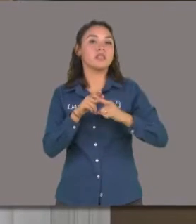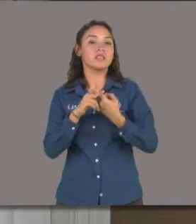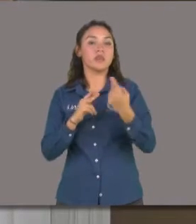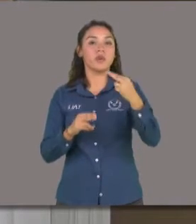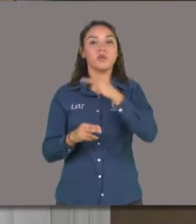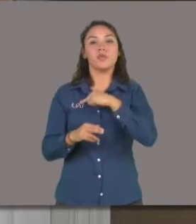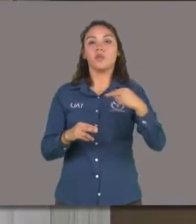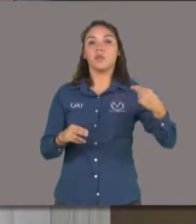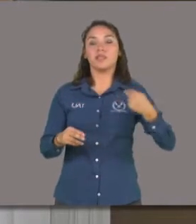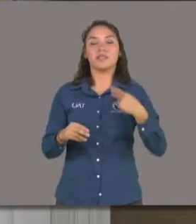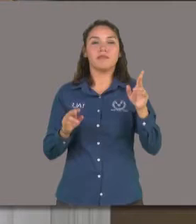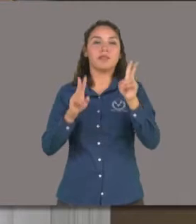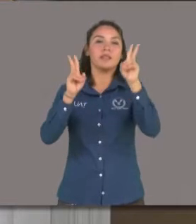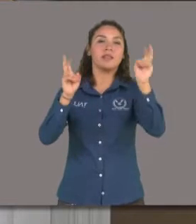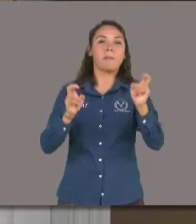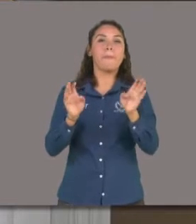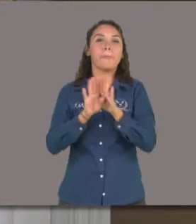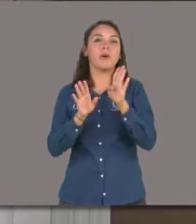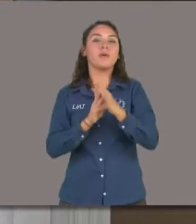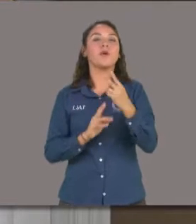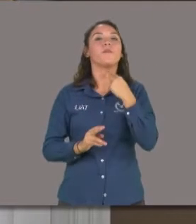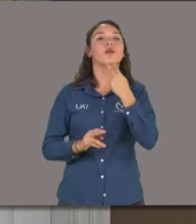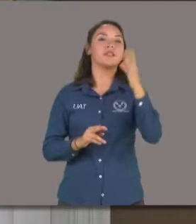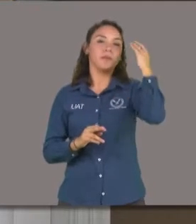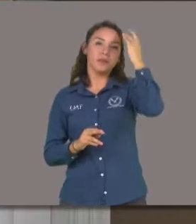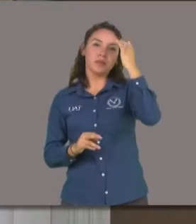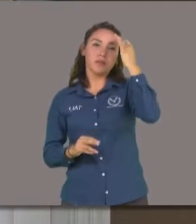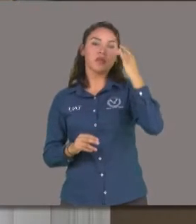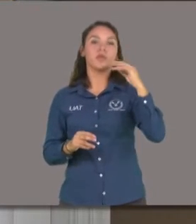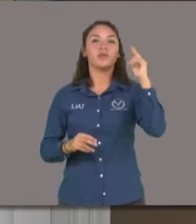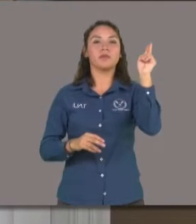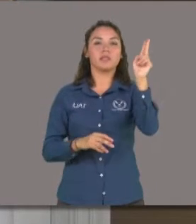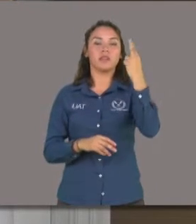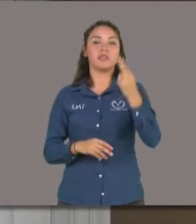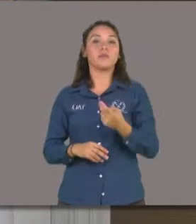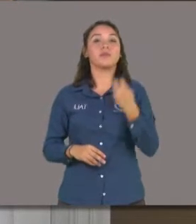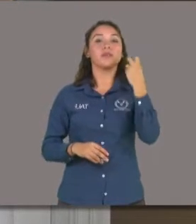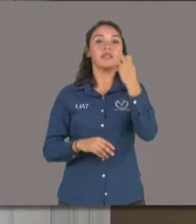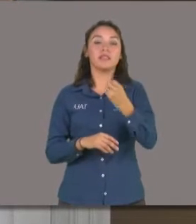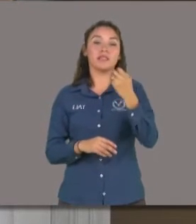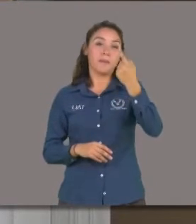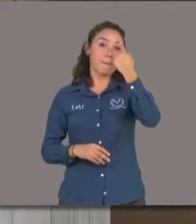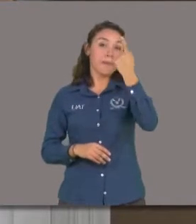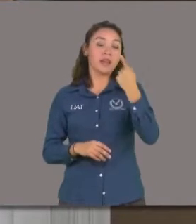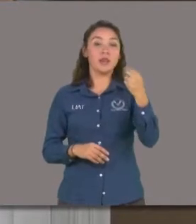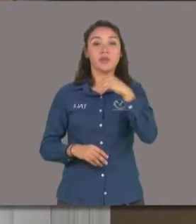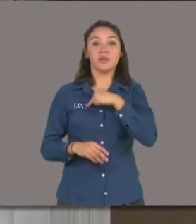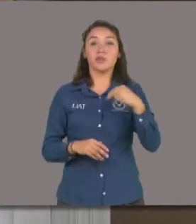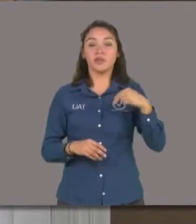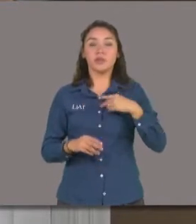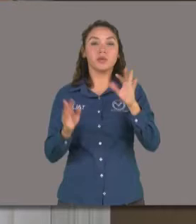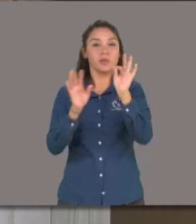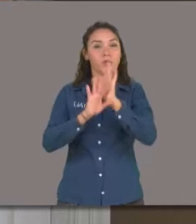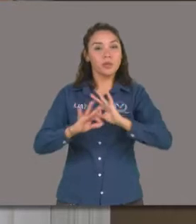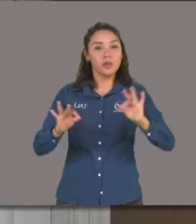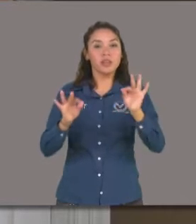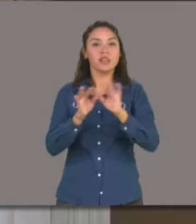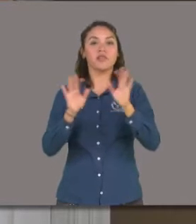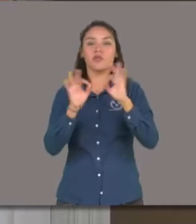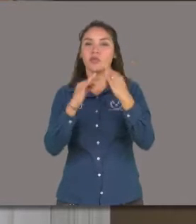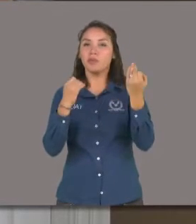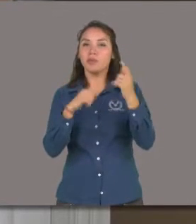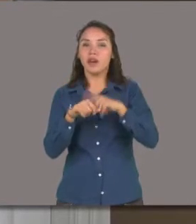nuestro lema, la voz del pensamiento universitario. Por eso, para nosotros fue un paso muy importante